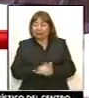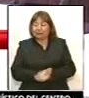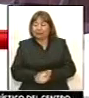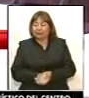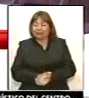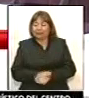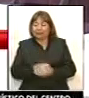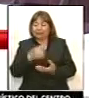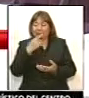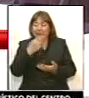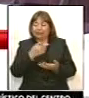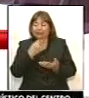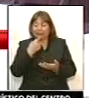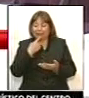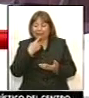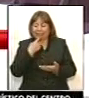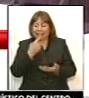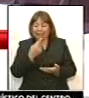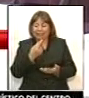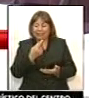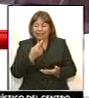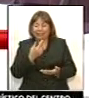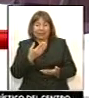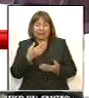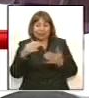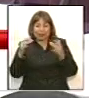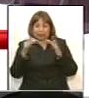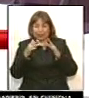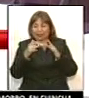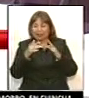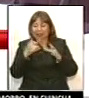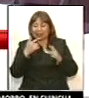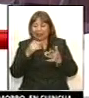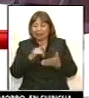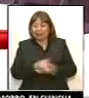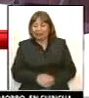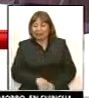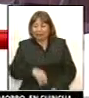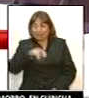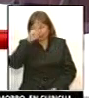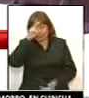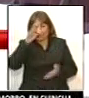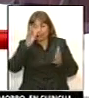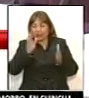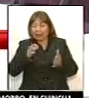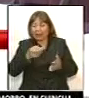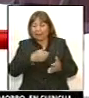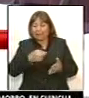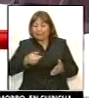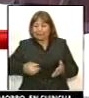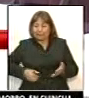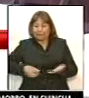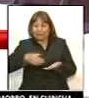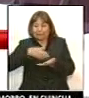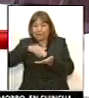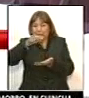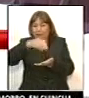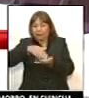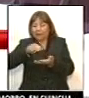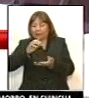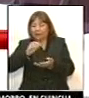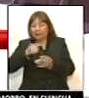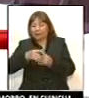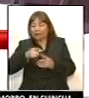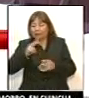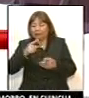La figura de la señora, con mucha empatía, trata a esta chiquita peruana. Es el presidente que más ha deportado a extranjeros. Y